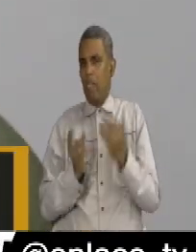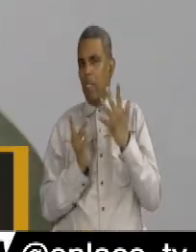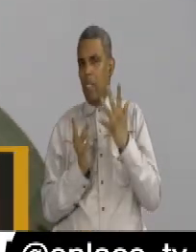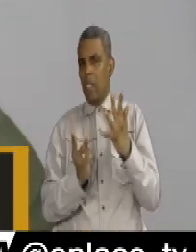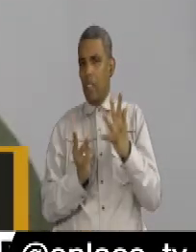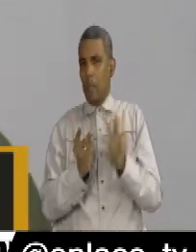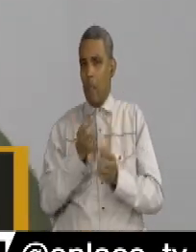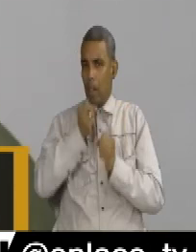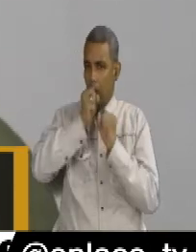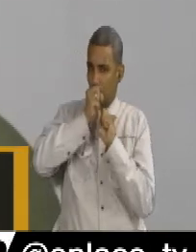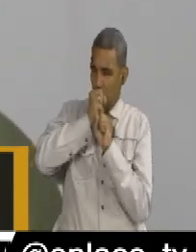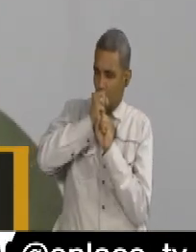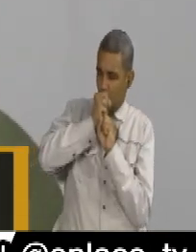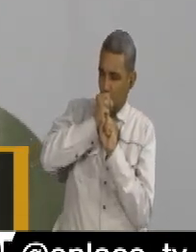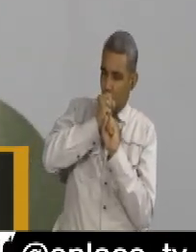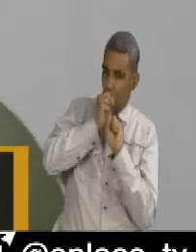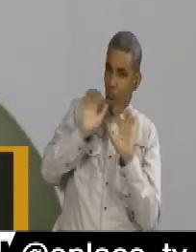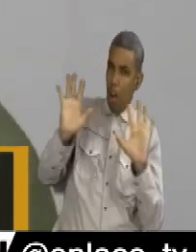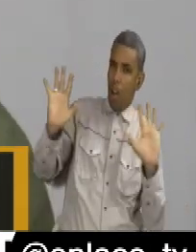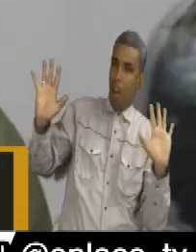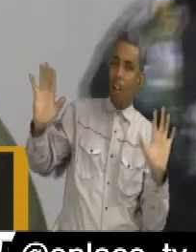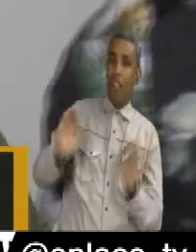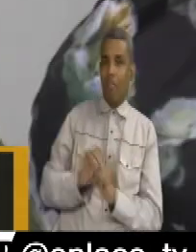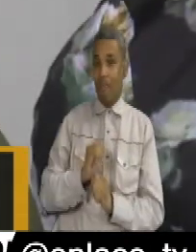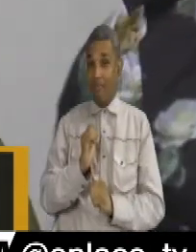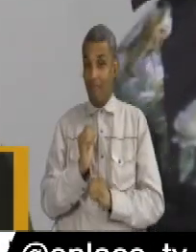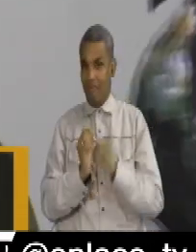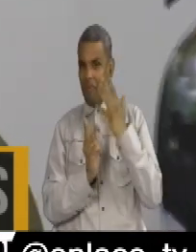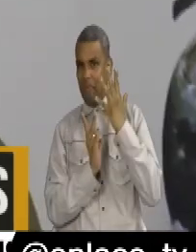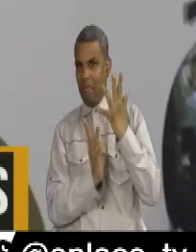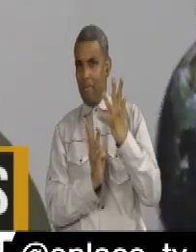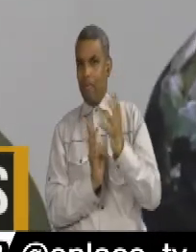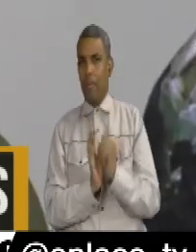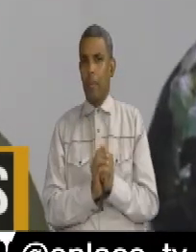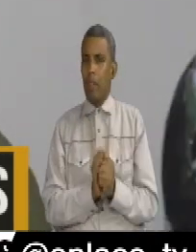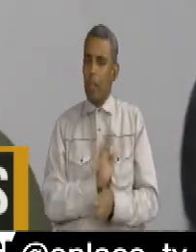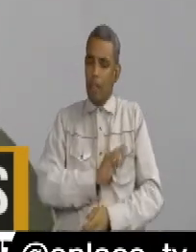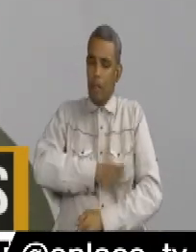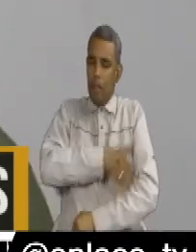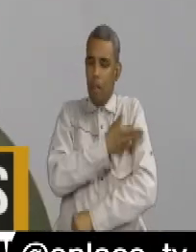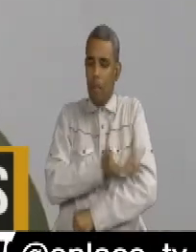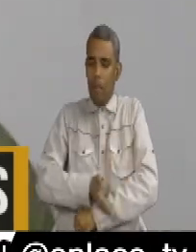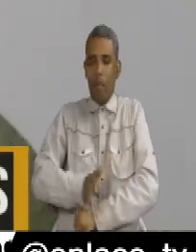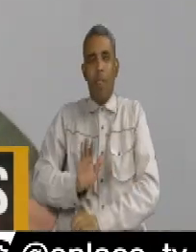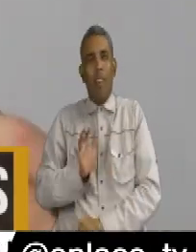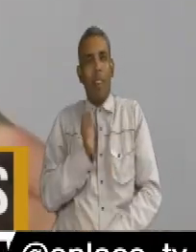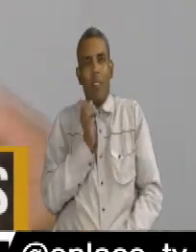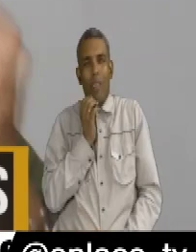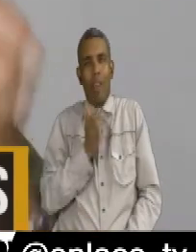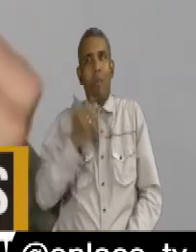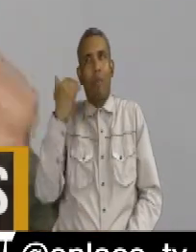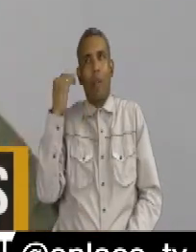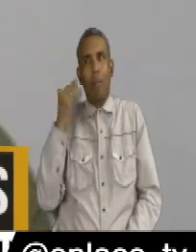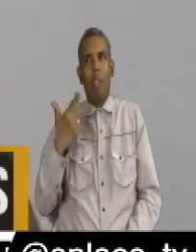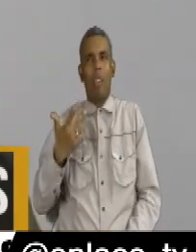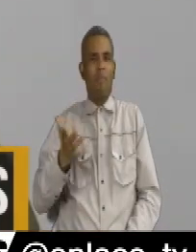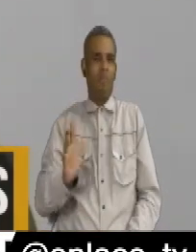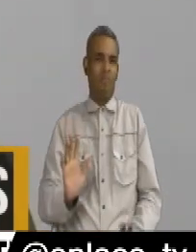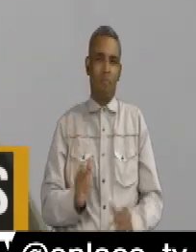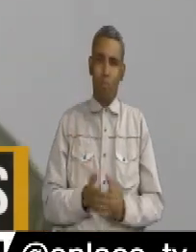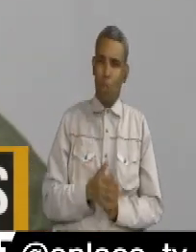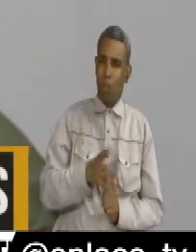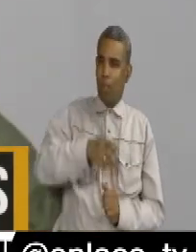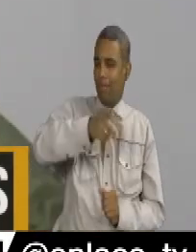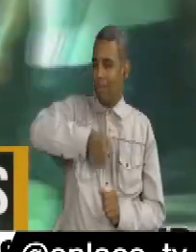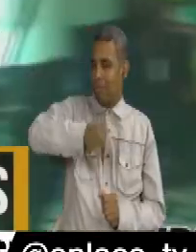dedicable que habla de cuando uno está en el colegio, que se enamora, la profesora le pregunta por las siete maravillas del